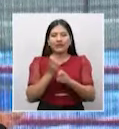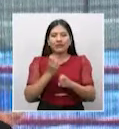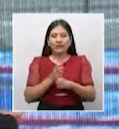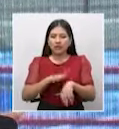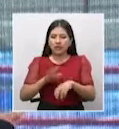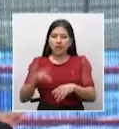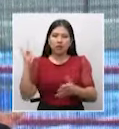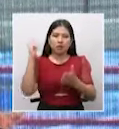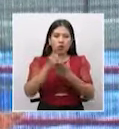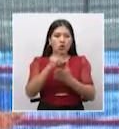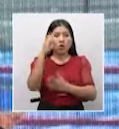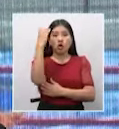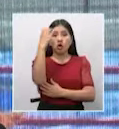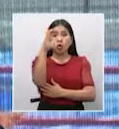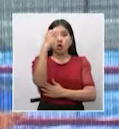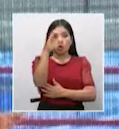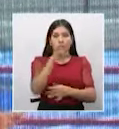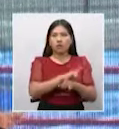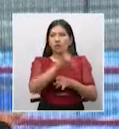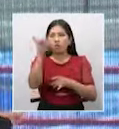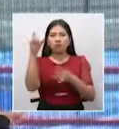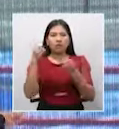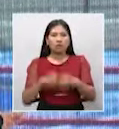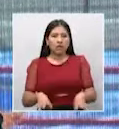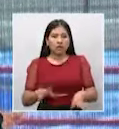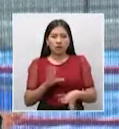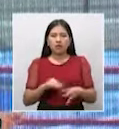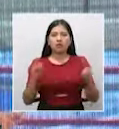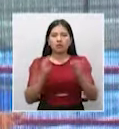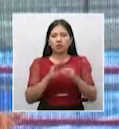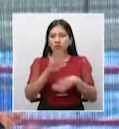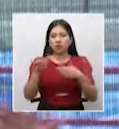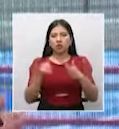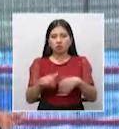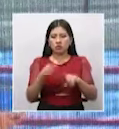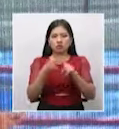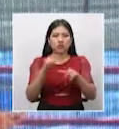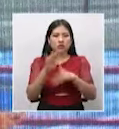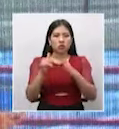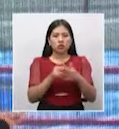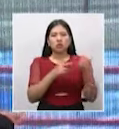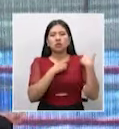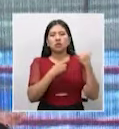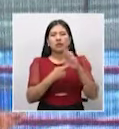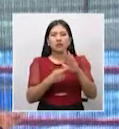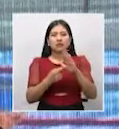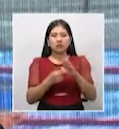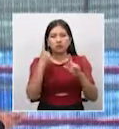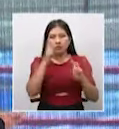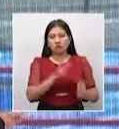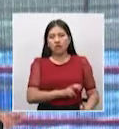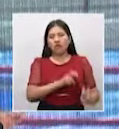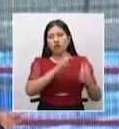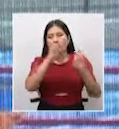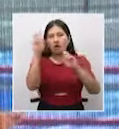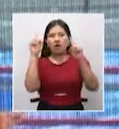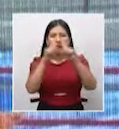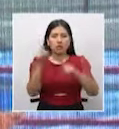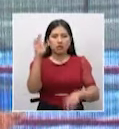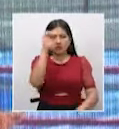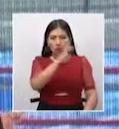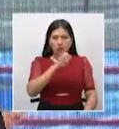donde en Colombia perdió el vuelo y en medio de todo lo que representa viajar hasta Europa